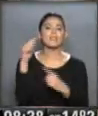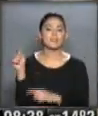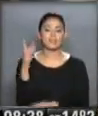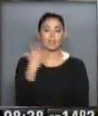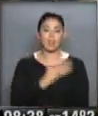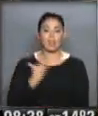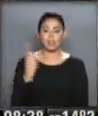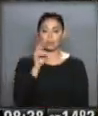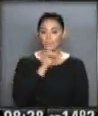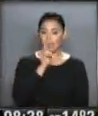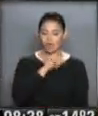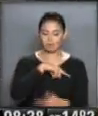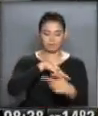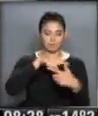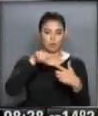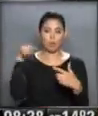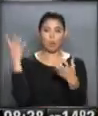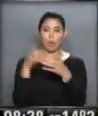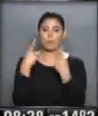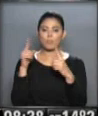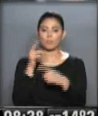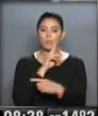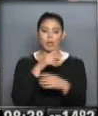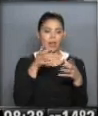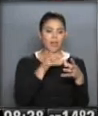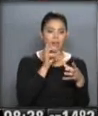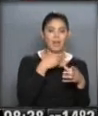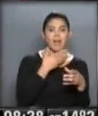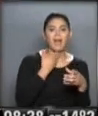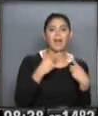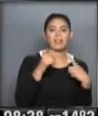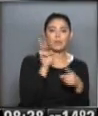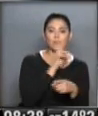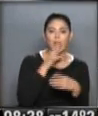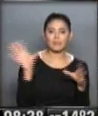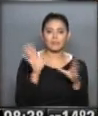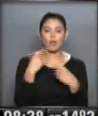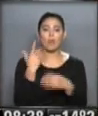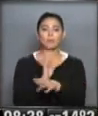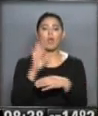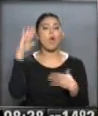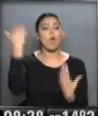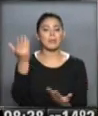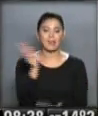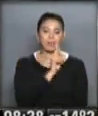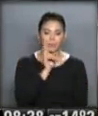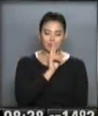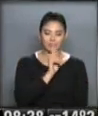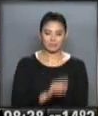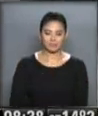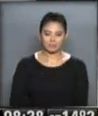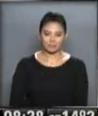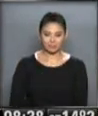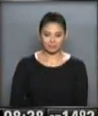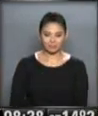de la orquesta mujer y todas músicas y cantantes. Es como un gran homenaje a nuestro género, que me parece genial.